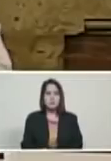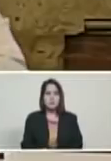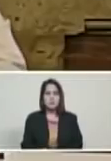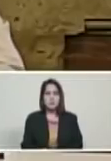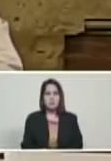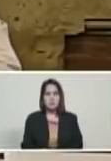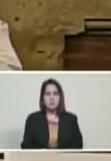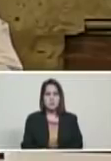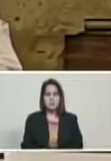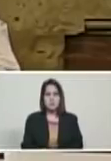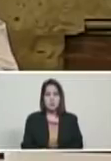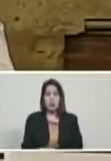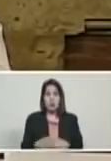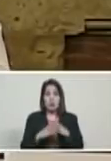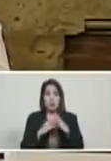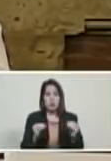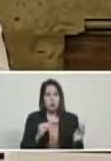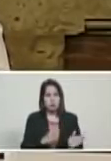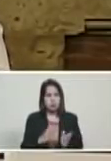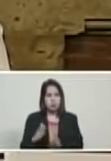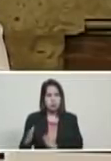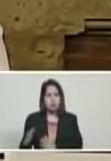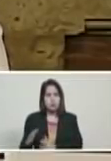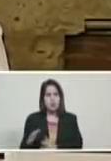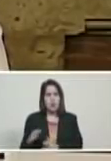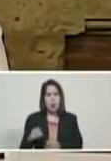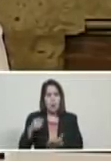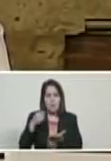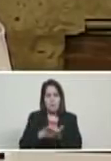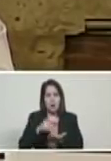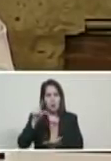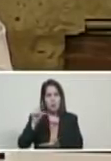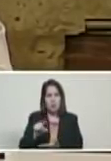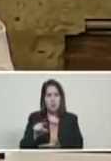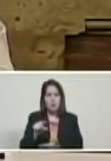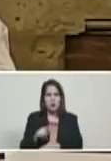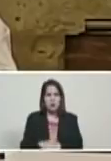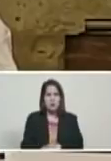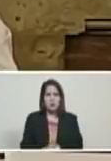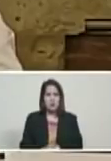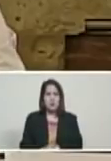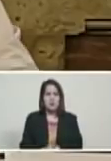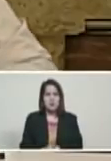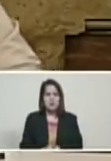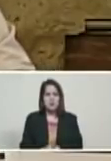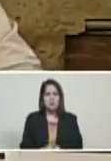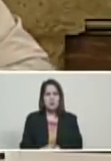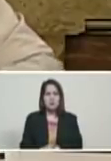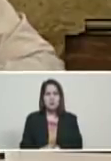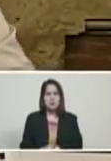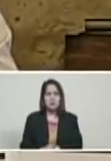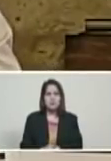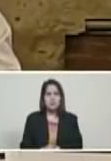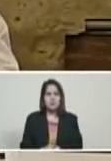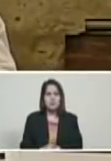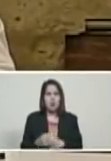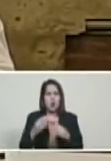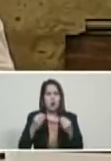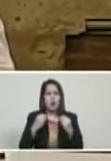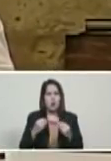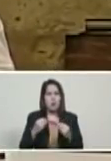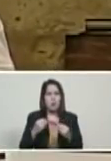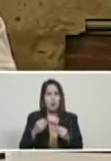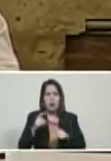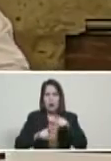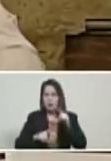saben, se establecieron el salario mínimo nacional y las tablas salariales ventajosas para la